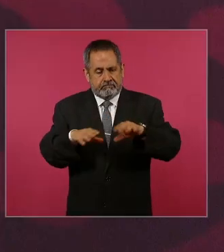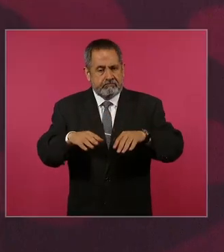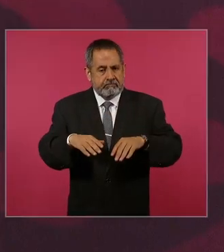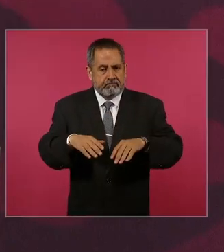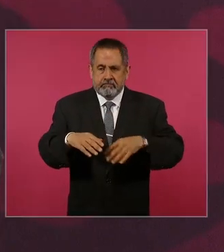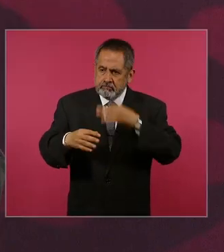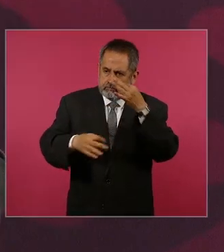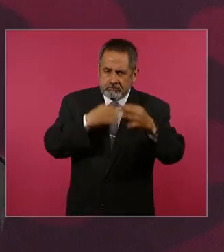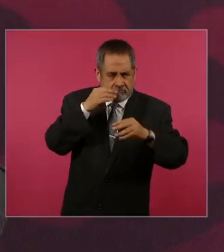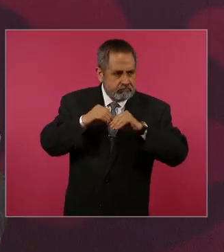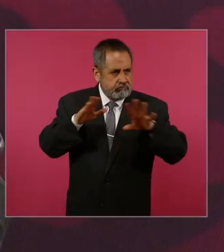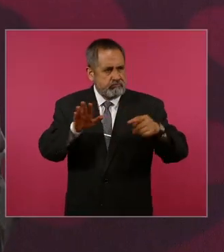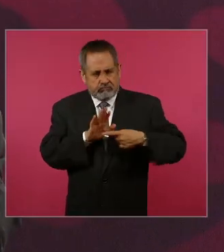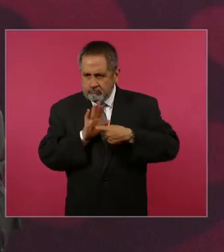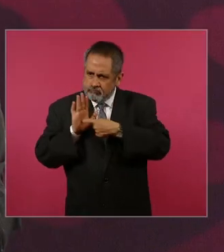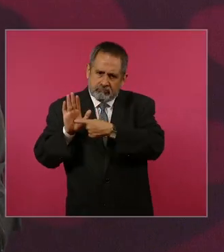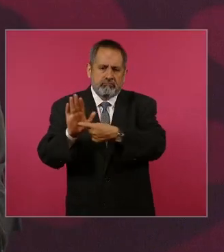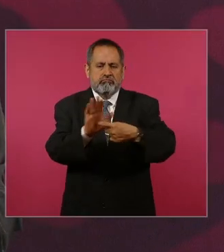se manifieste,